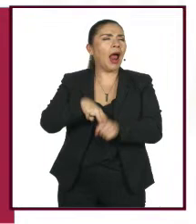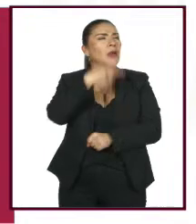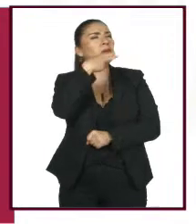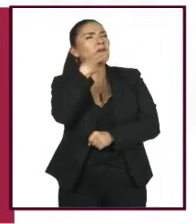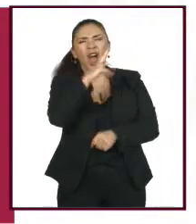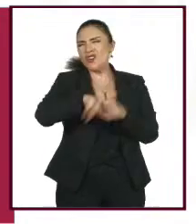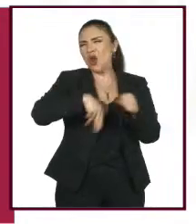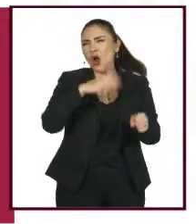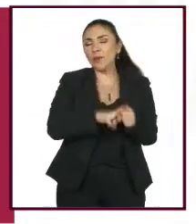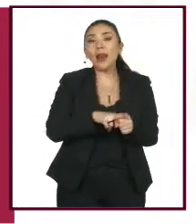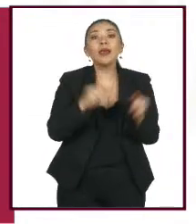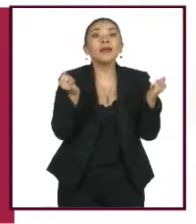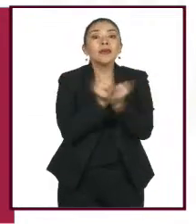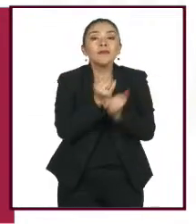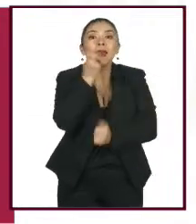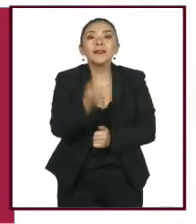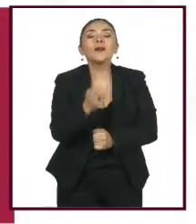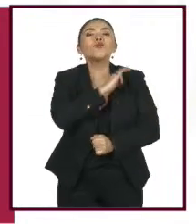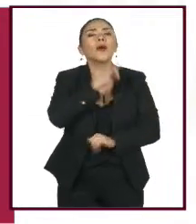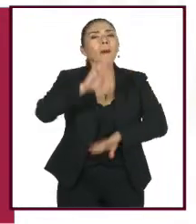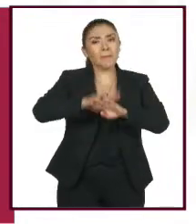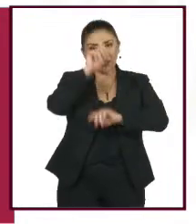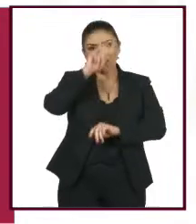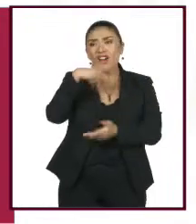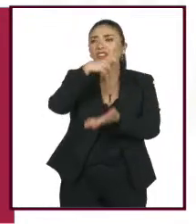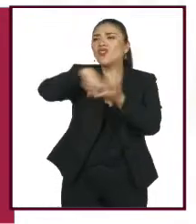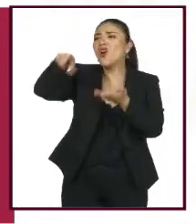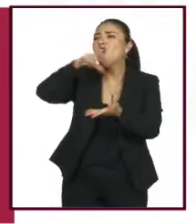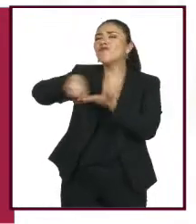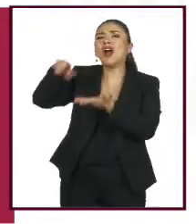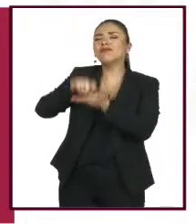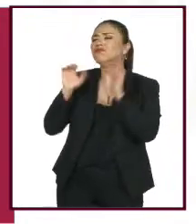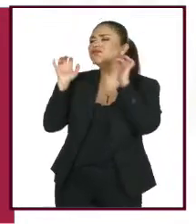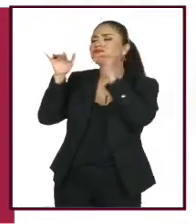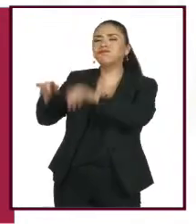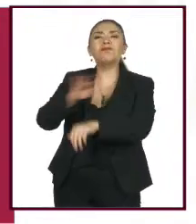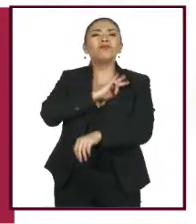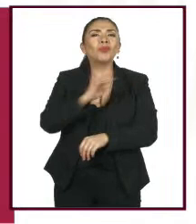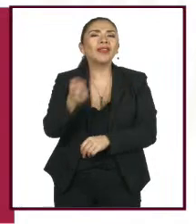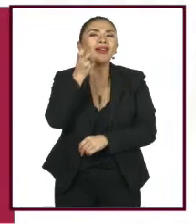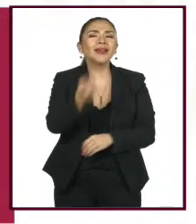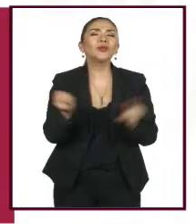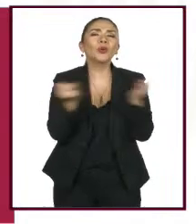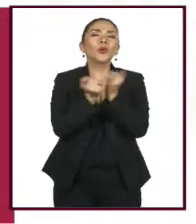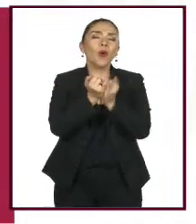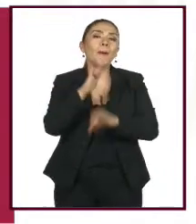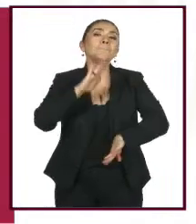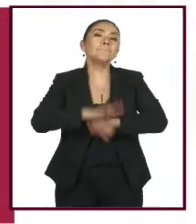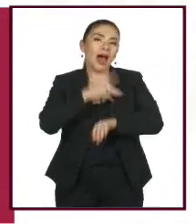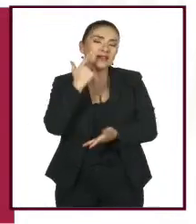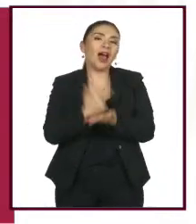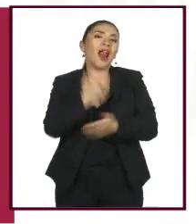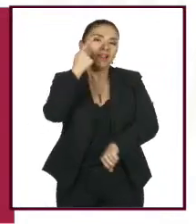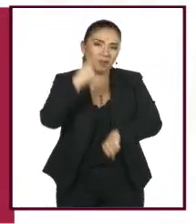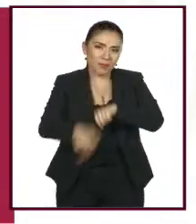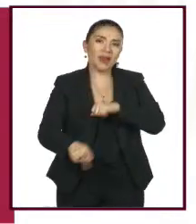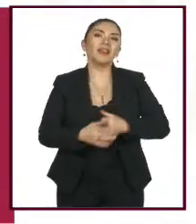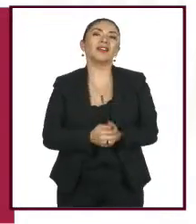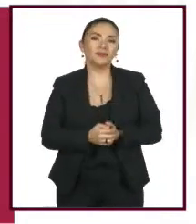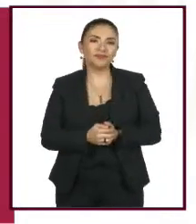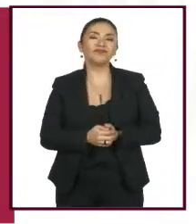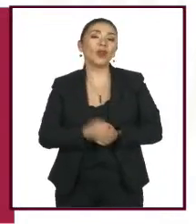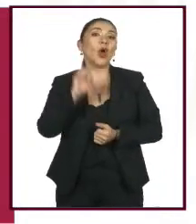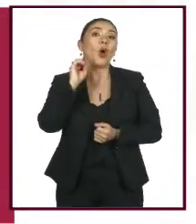sustancias, y también hay un fácil acceso a estas mismas sustancias, que eso hace que también pues el riesgo sea mucho mayor. La